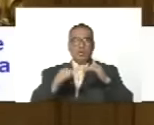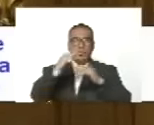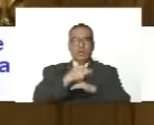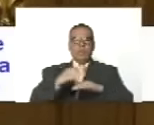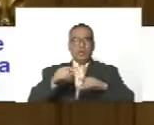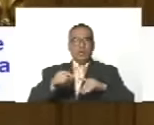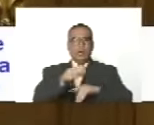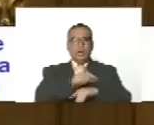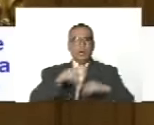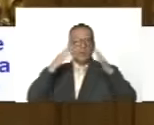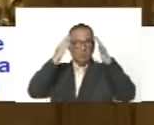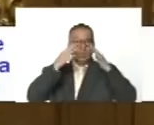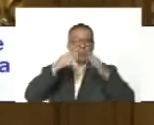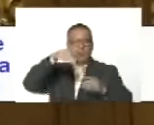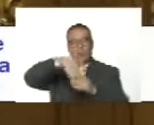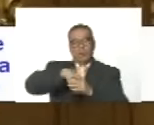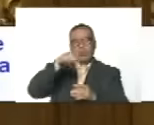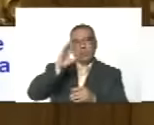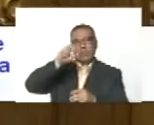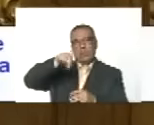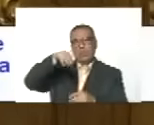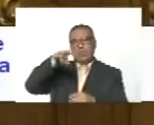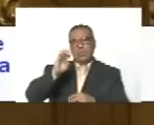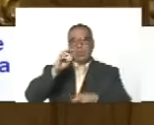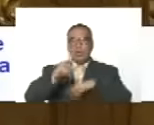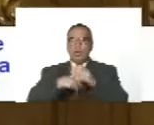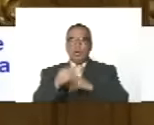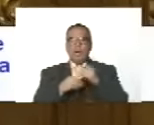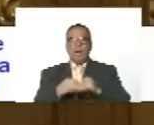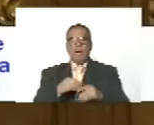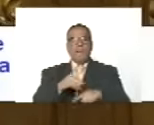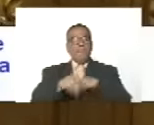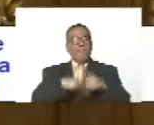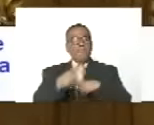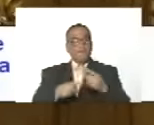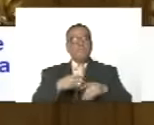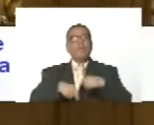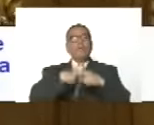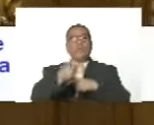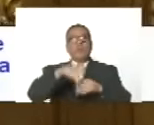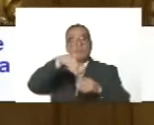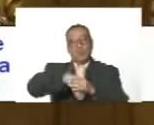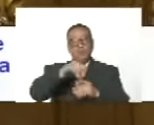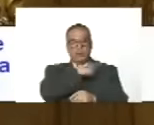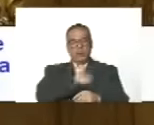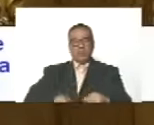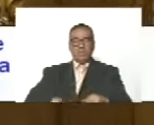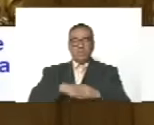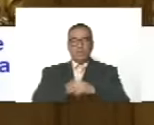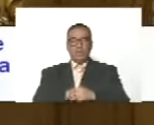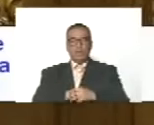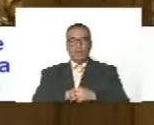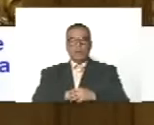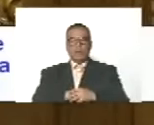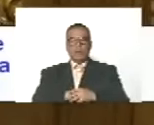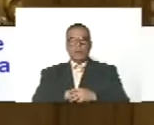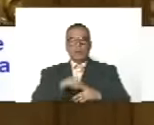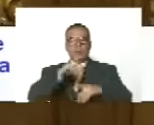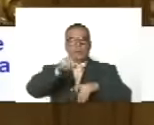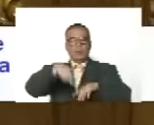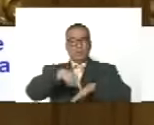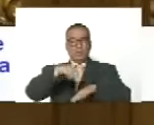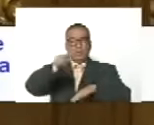del Consejo Nacional Electoral en el marco del desarrollo de las próximas elecciones presidenciales en la